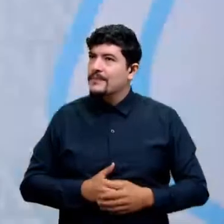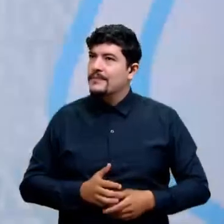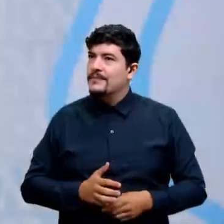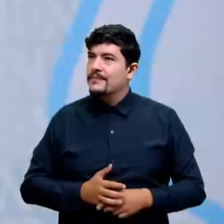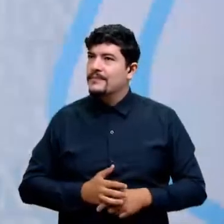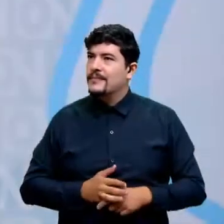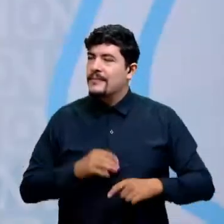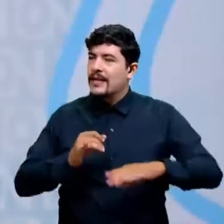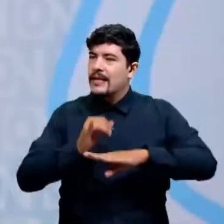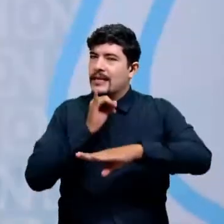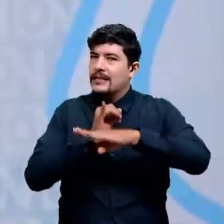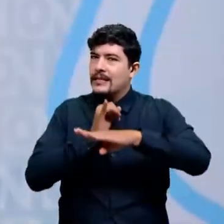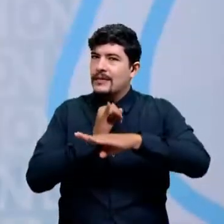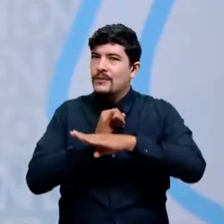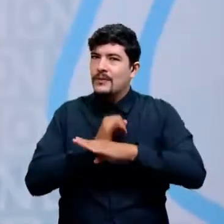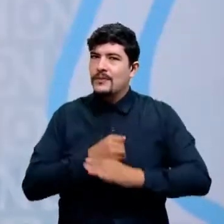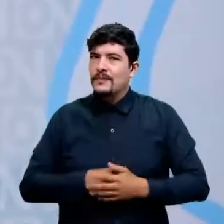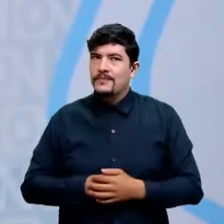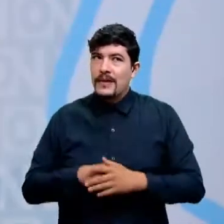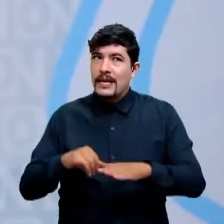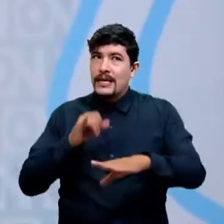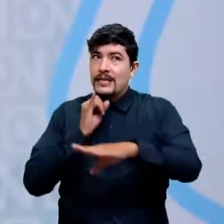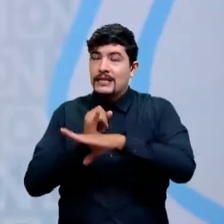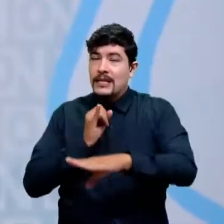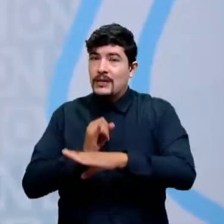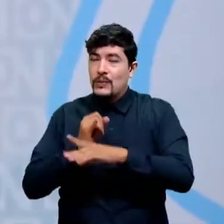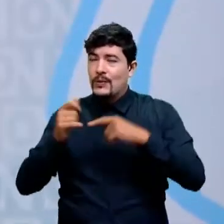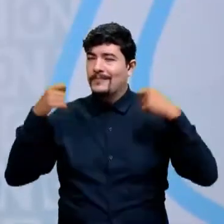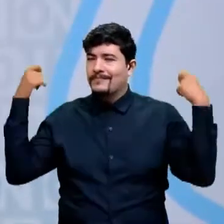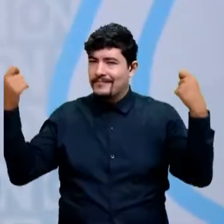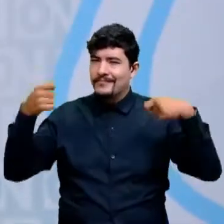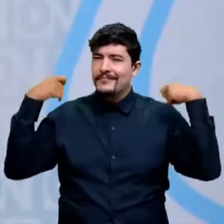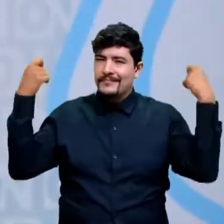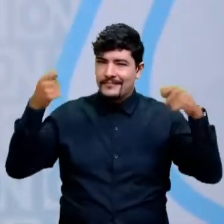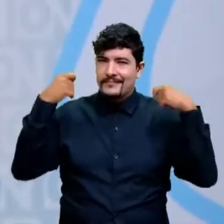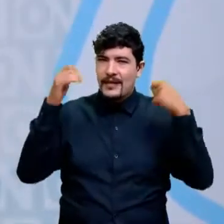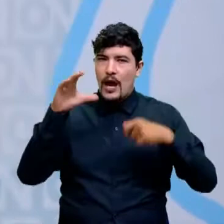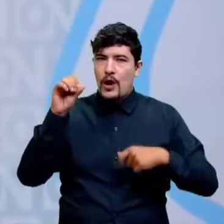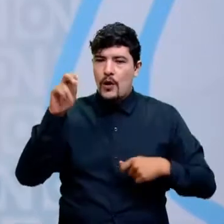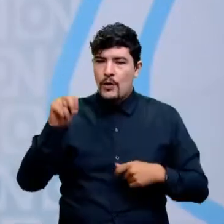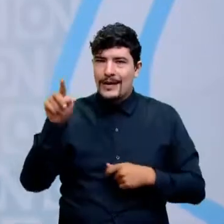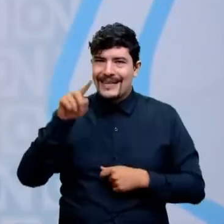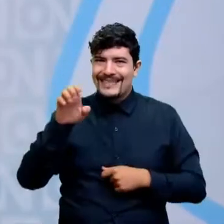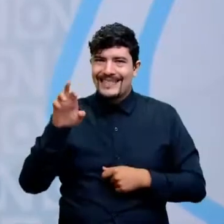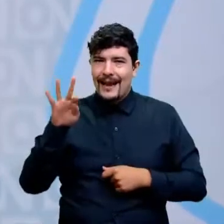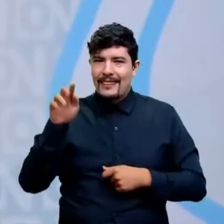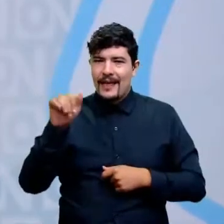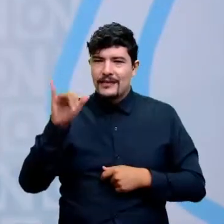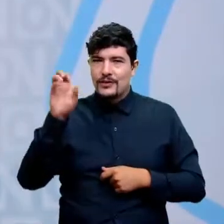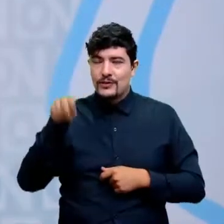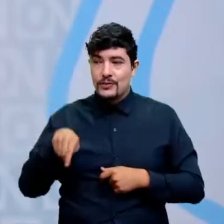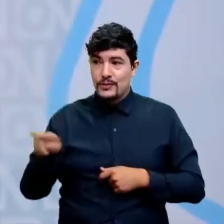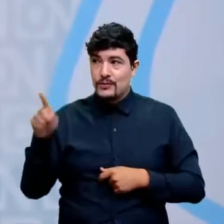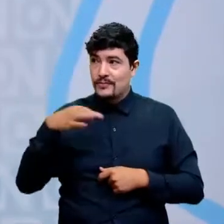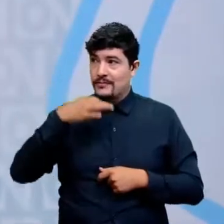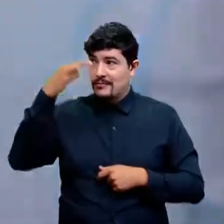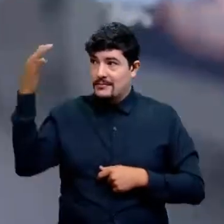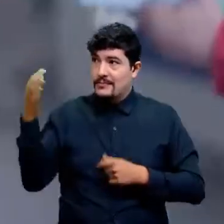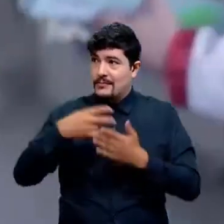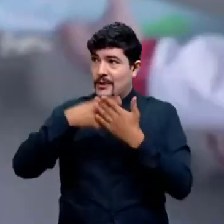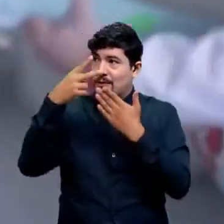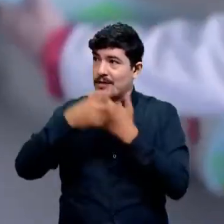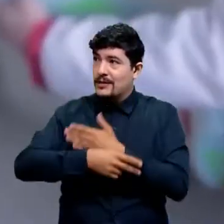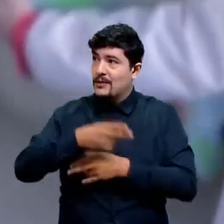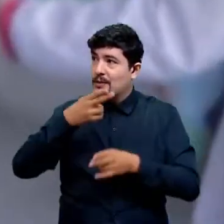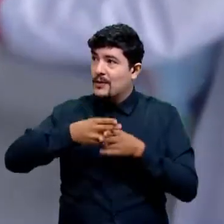el Instituto saca la convocatoria de Concertación y tuvimos la fortuna de pues, ser elegidos con nuestro proyecto. El proyecto se